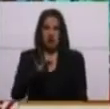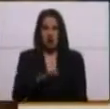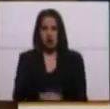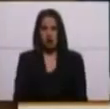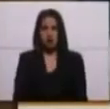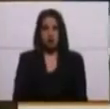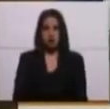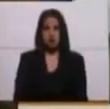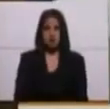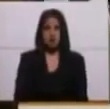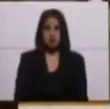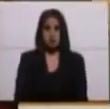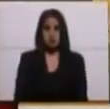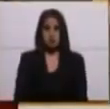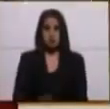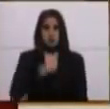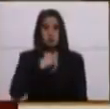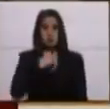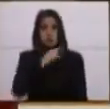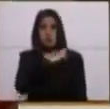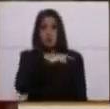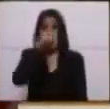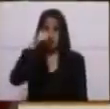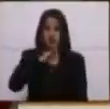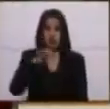Hay gente que solo le gusta ser jefe.